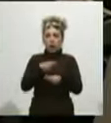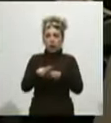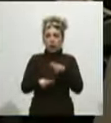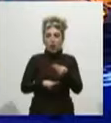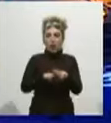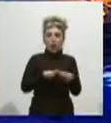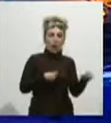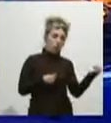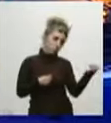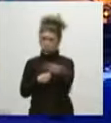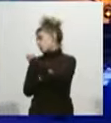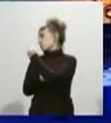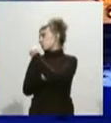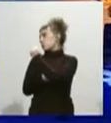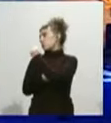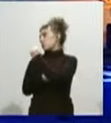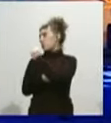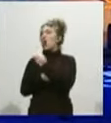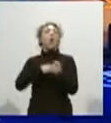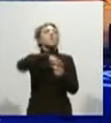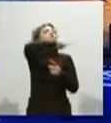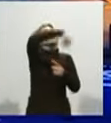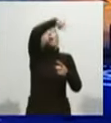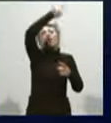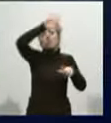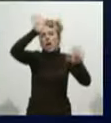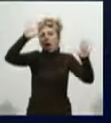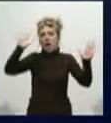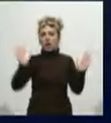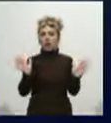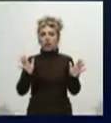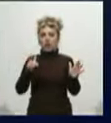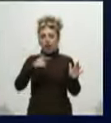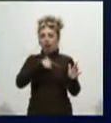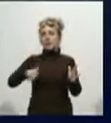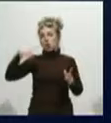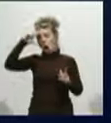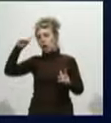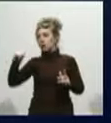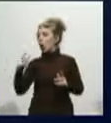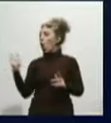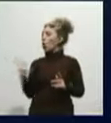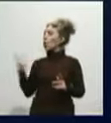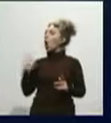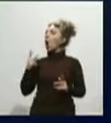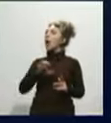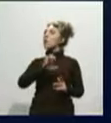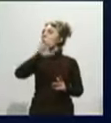Se viró para atrás y él que no habla chino dice, niño, una vuelta por ahí, una vuelta. Y el chino que es listo dice, ah, usted es